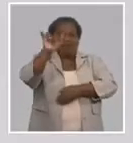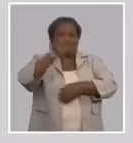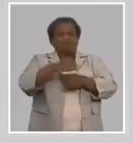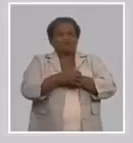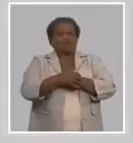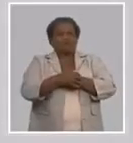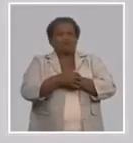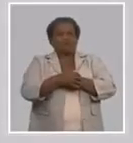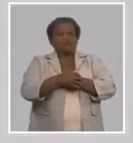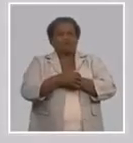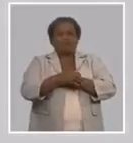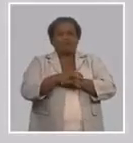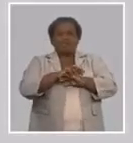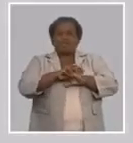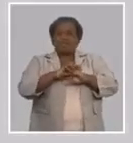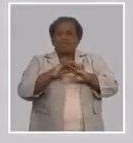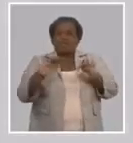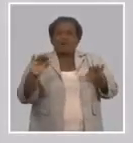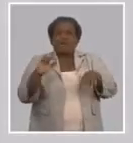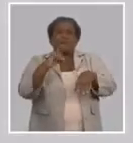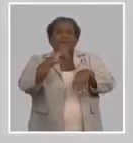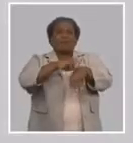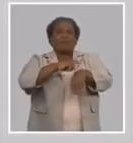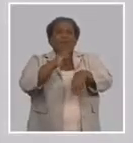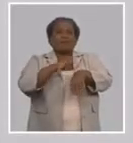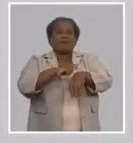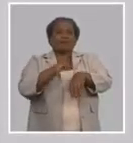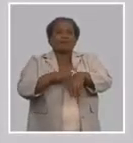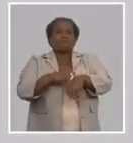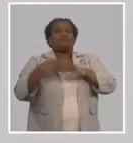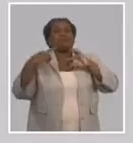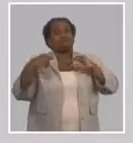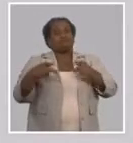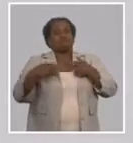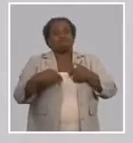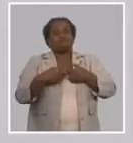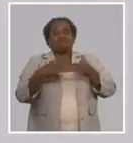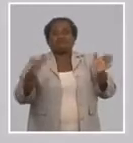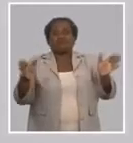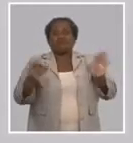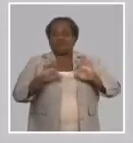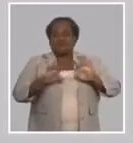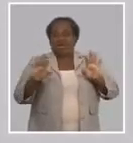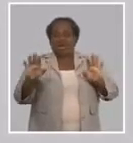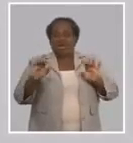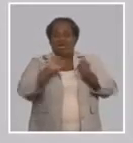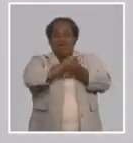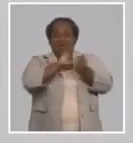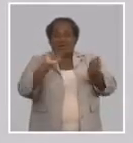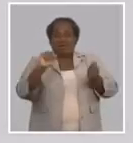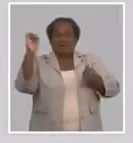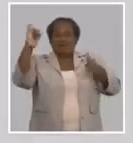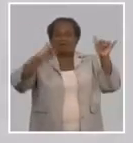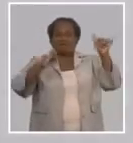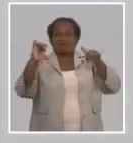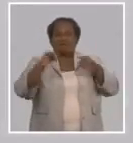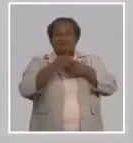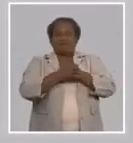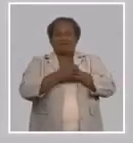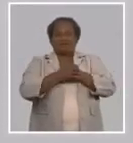llegó por fin el momento del reinicio de las operaciones randy